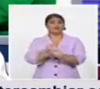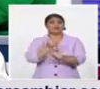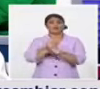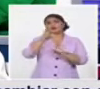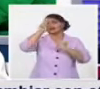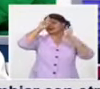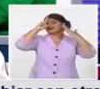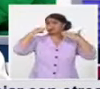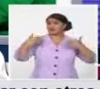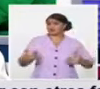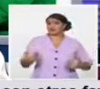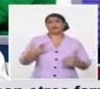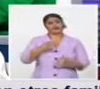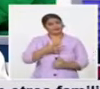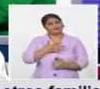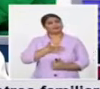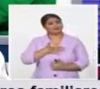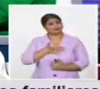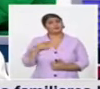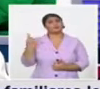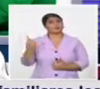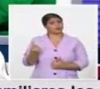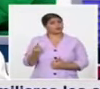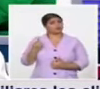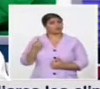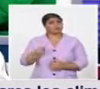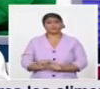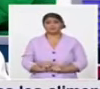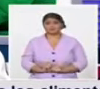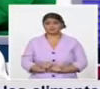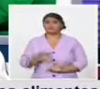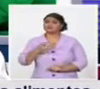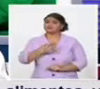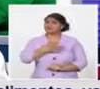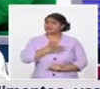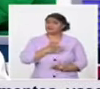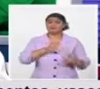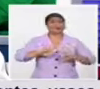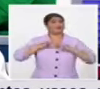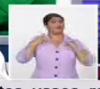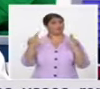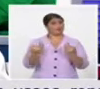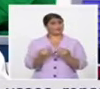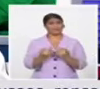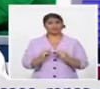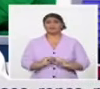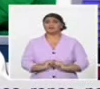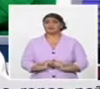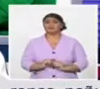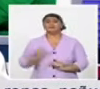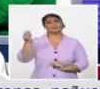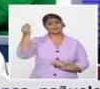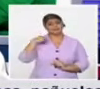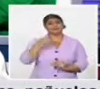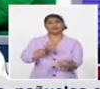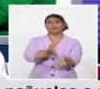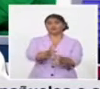todo el pueblo, que sabe que el esfuerzo que se está haciendo para poder controlar esta